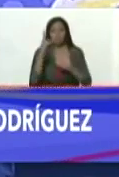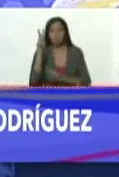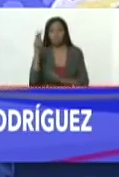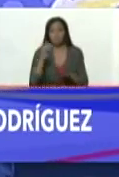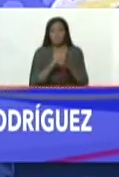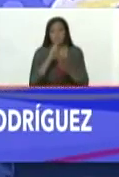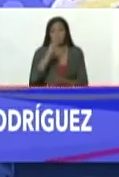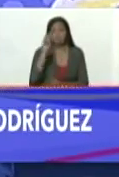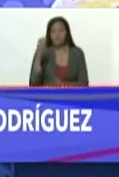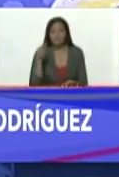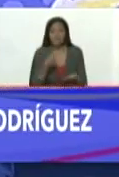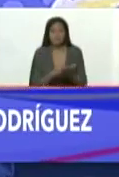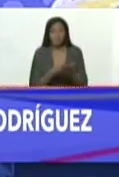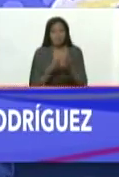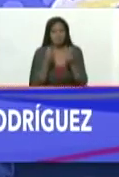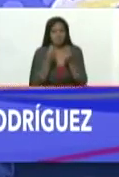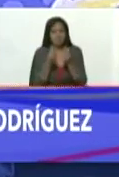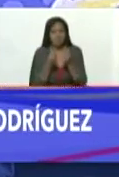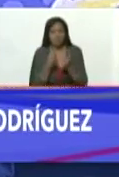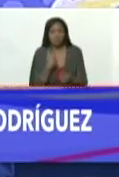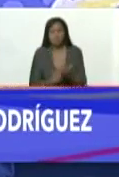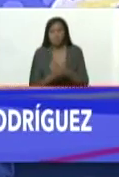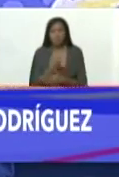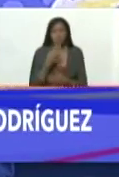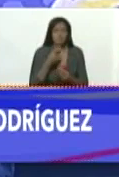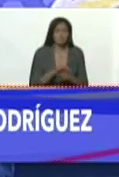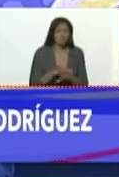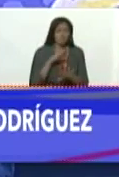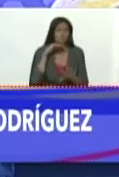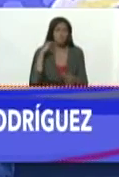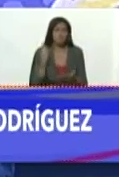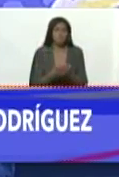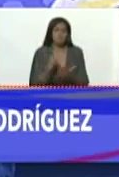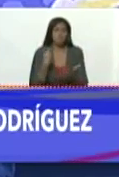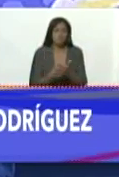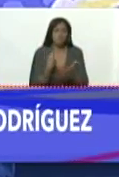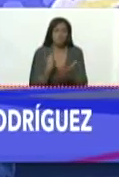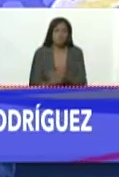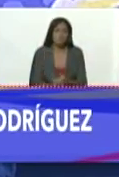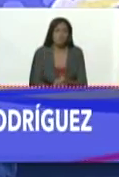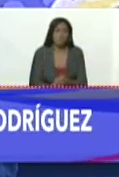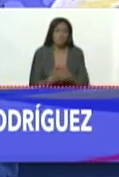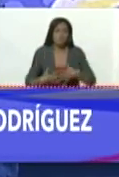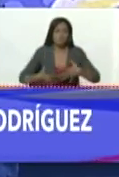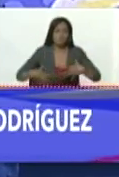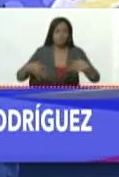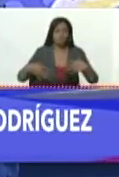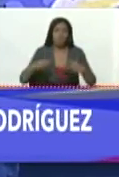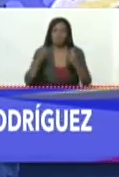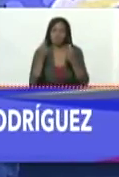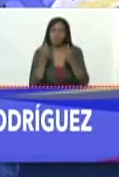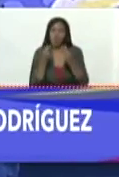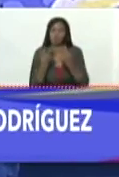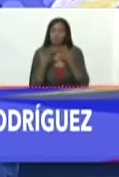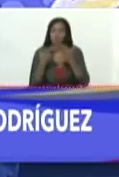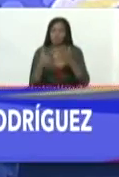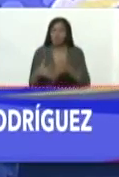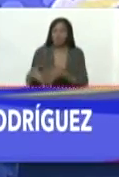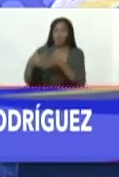2019-2020. Han invertido plata, déjeme decirle, bastante billete, del